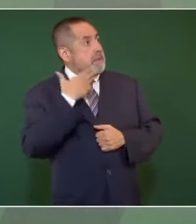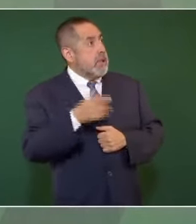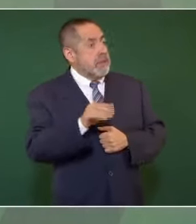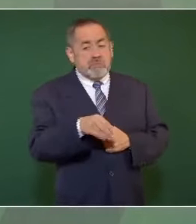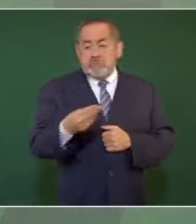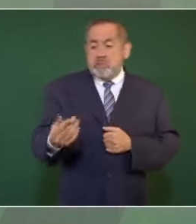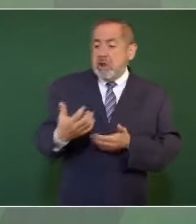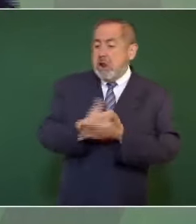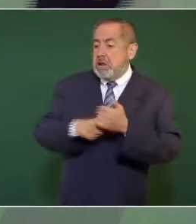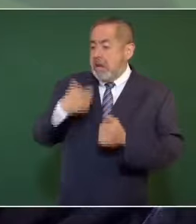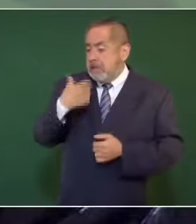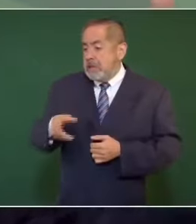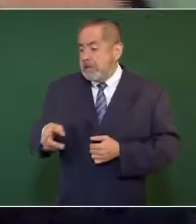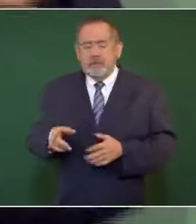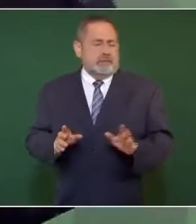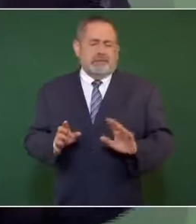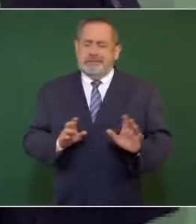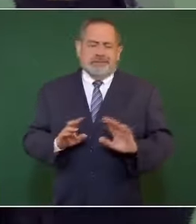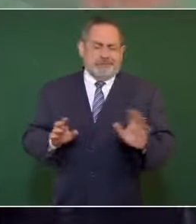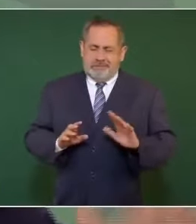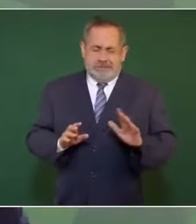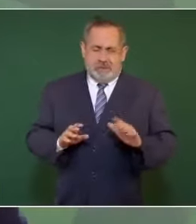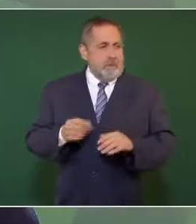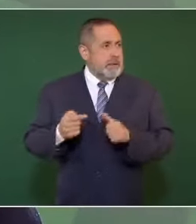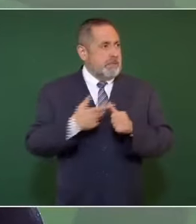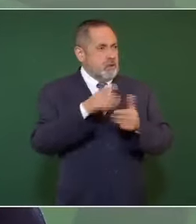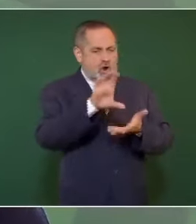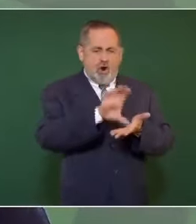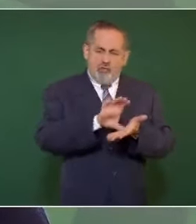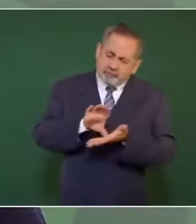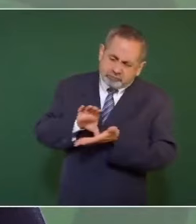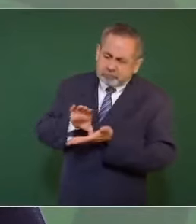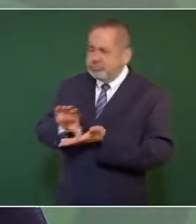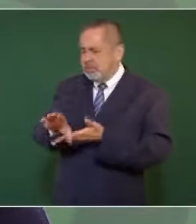Entonces, eso ya no se aplica, es un cuento